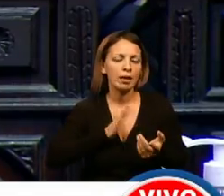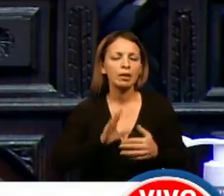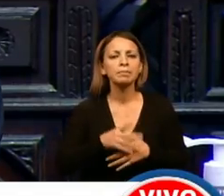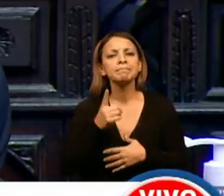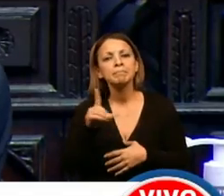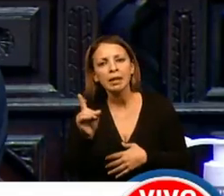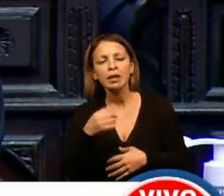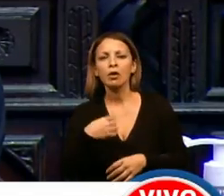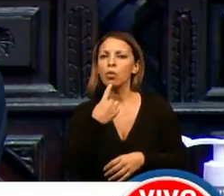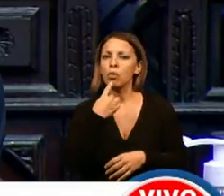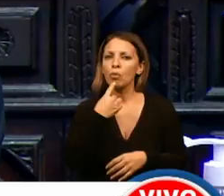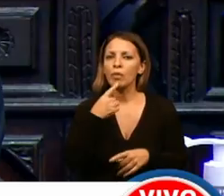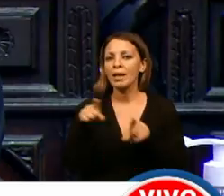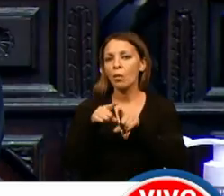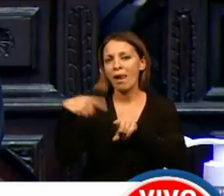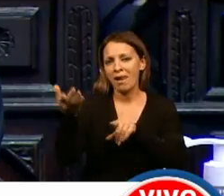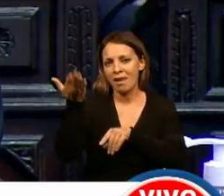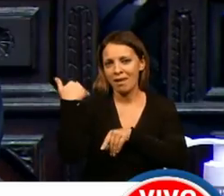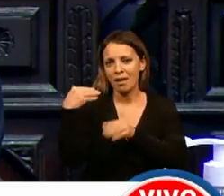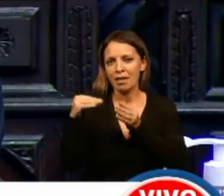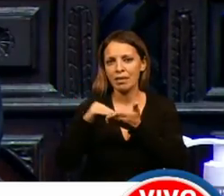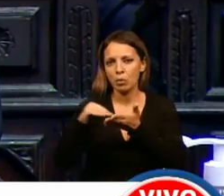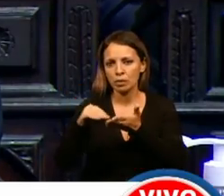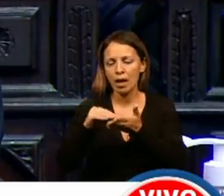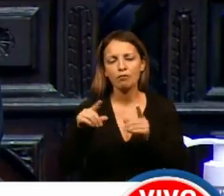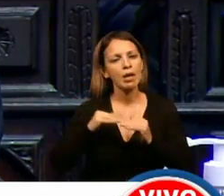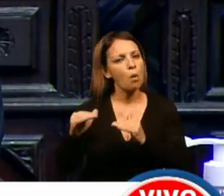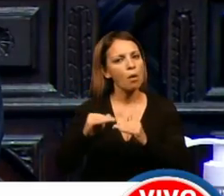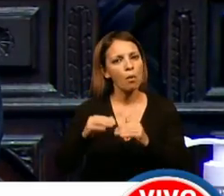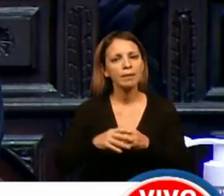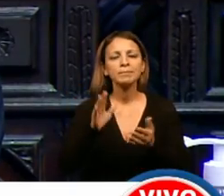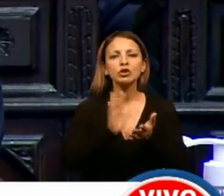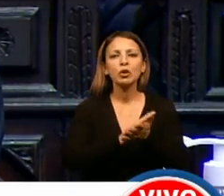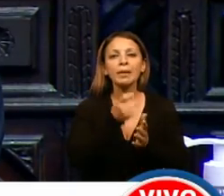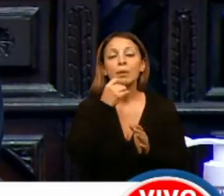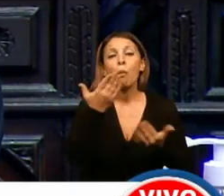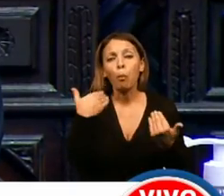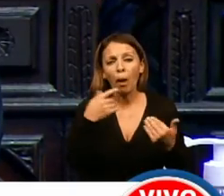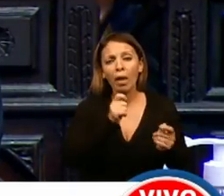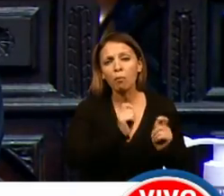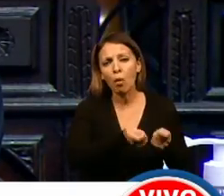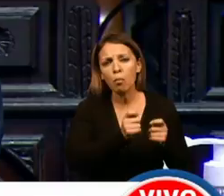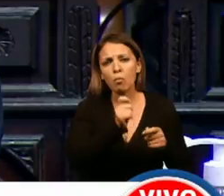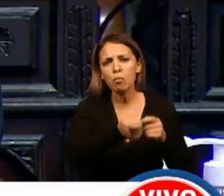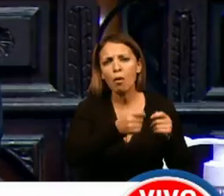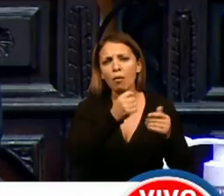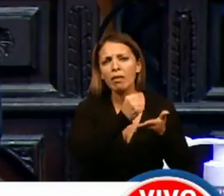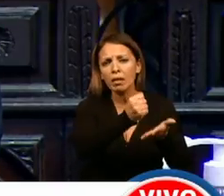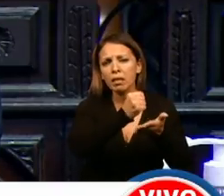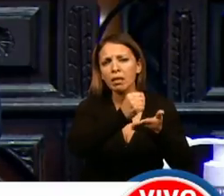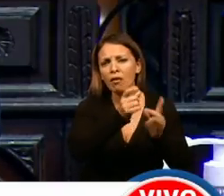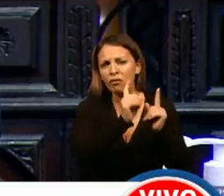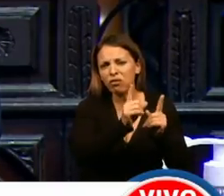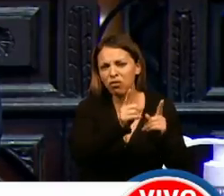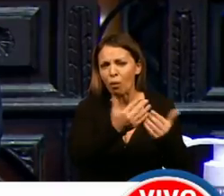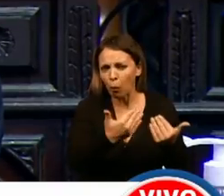mis dudas como decía recién el diputado preopinante acerca de la sostenibilidad fiscal de todos este creo que entre todos tenemos que tener una